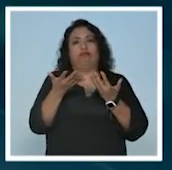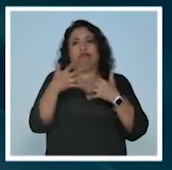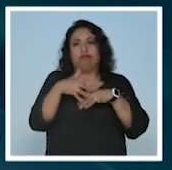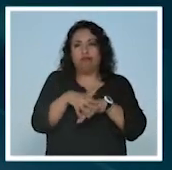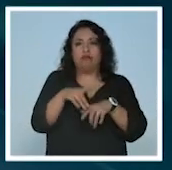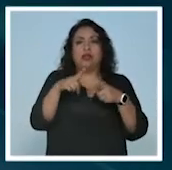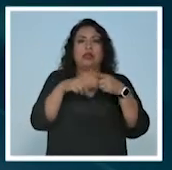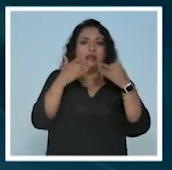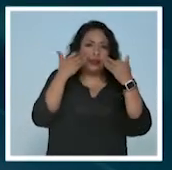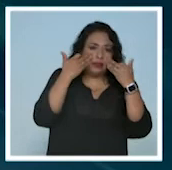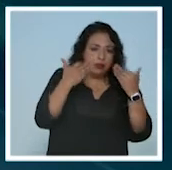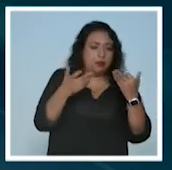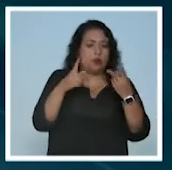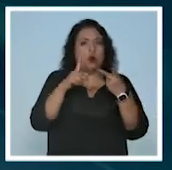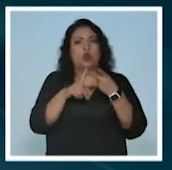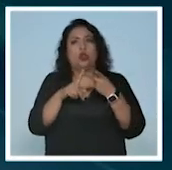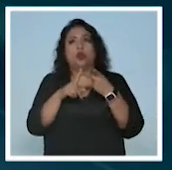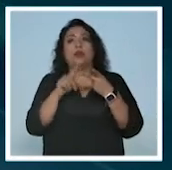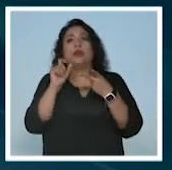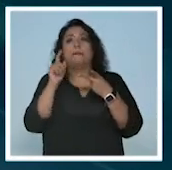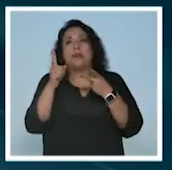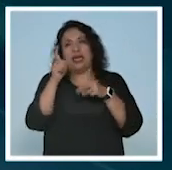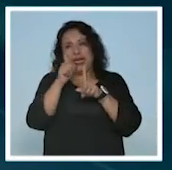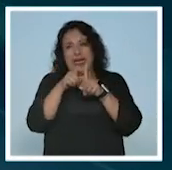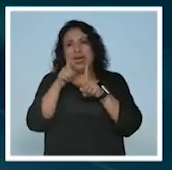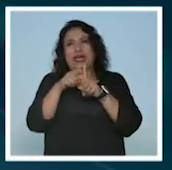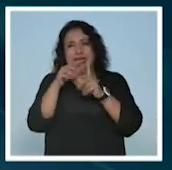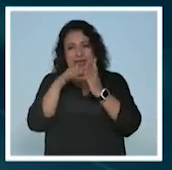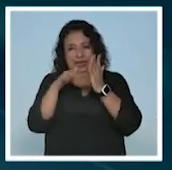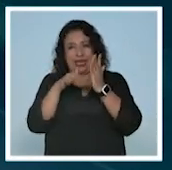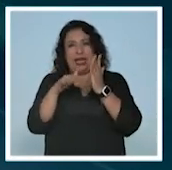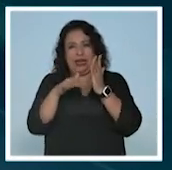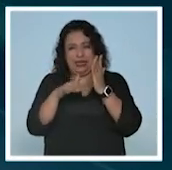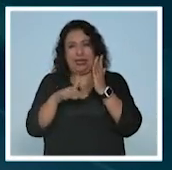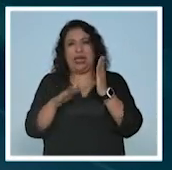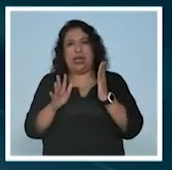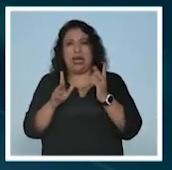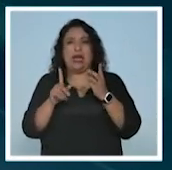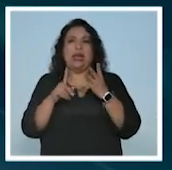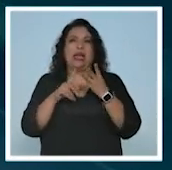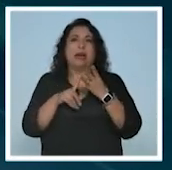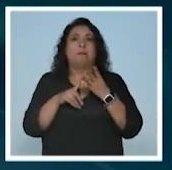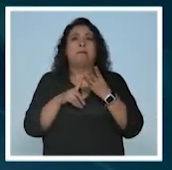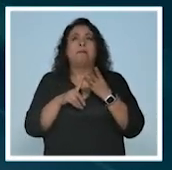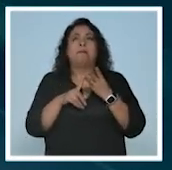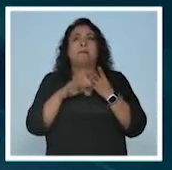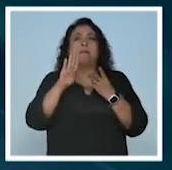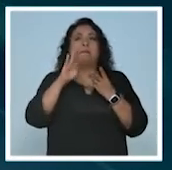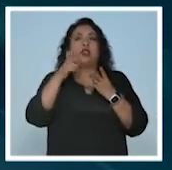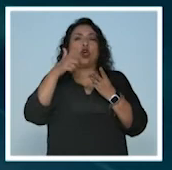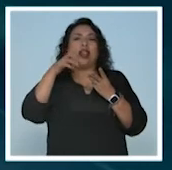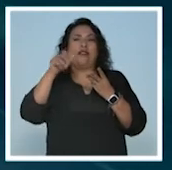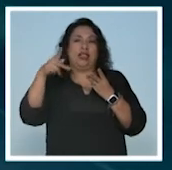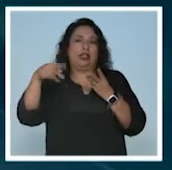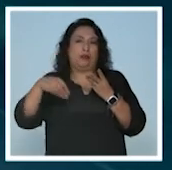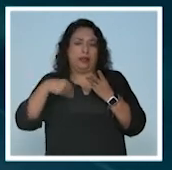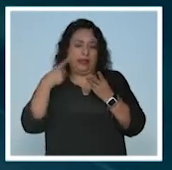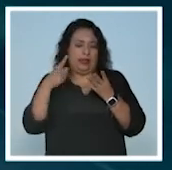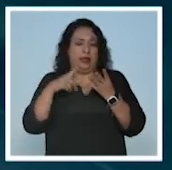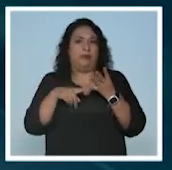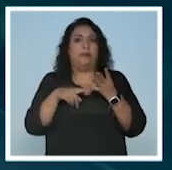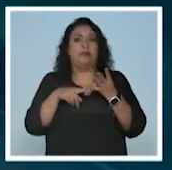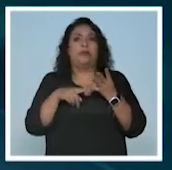el testimonio y la crítica literaria, entre la biografía y